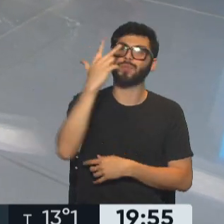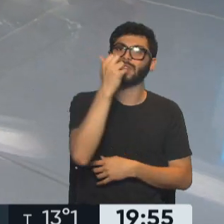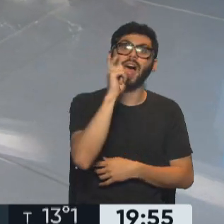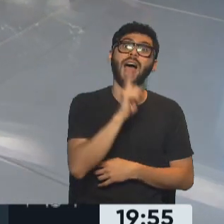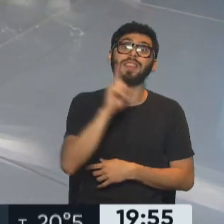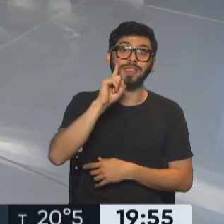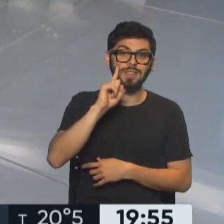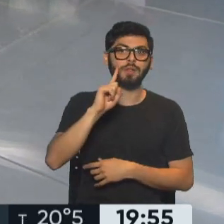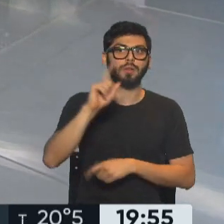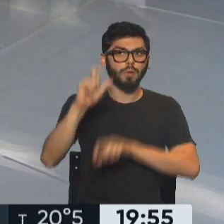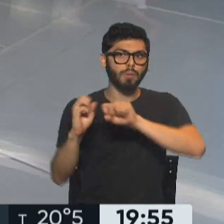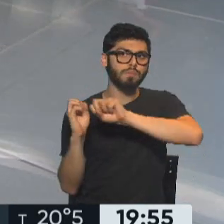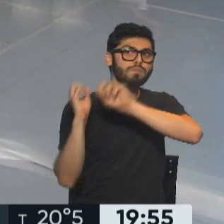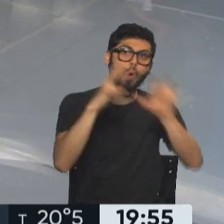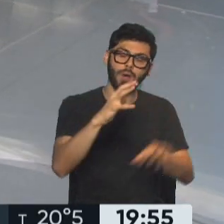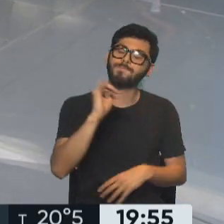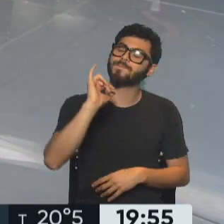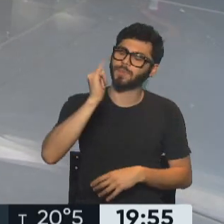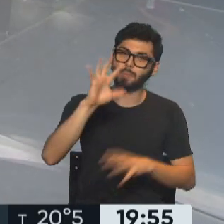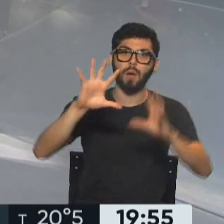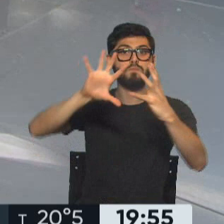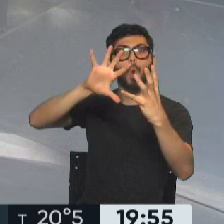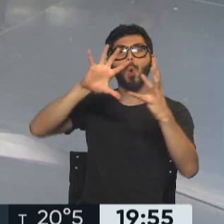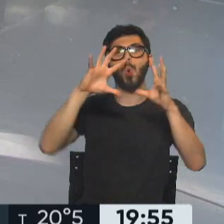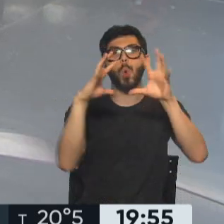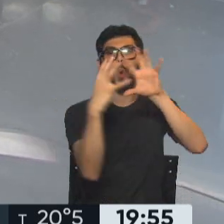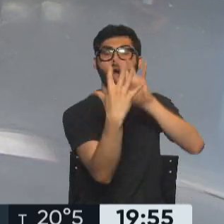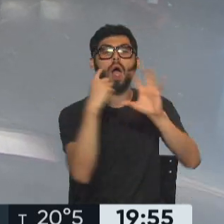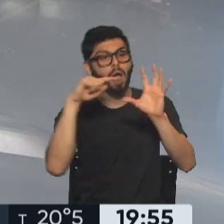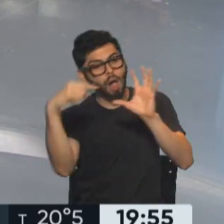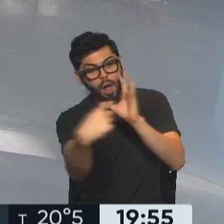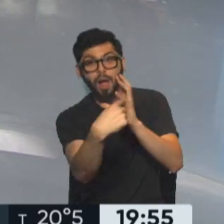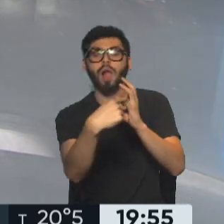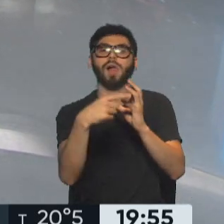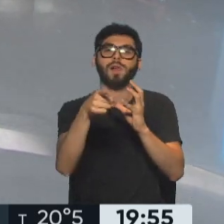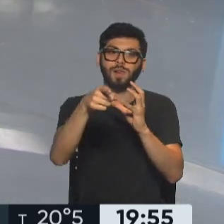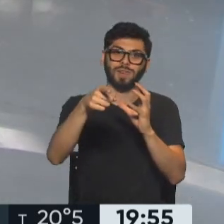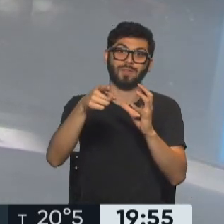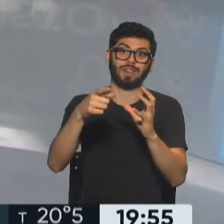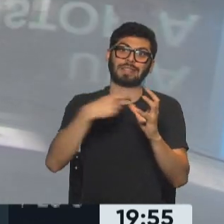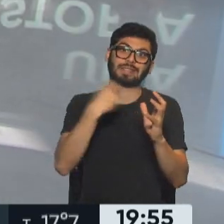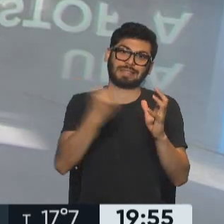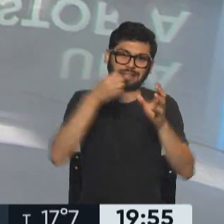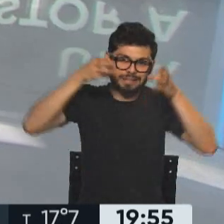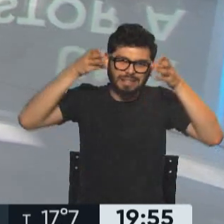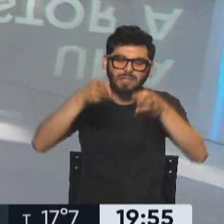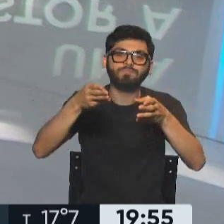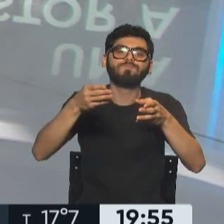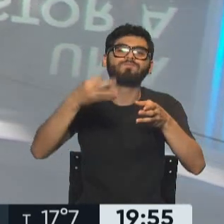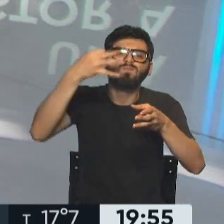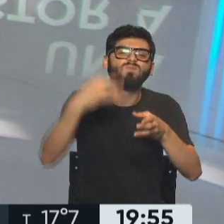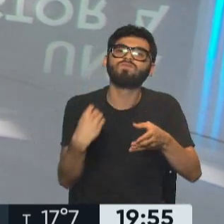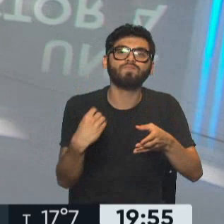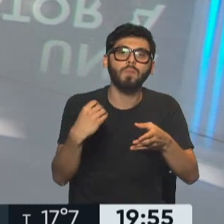hagan correr este mundo para ubicarnos, en primer lugar, a esa ubicación, a esa parte del planeta de donde queremos hablar. En este caso vamos a